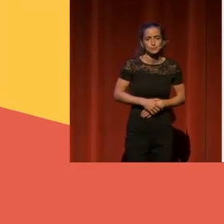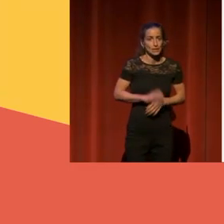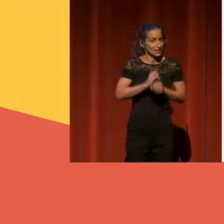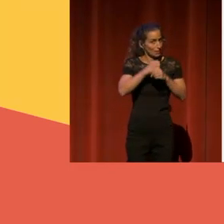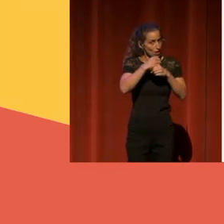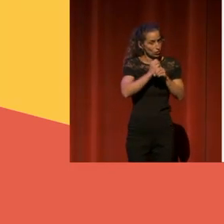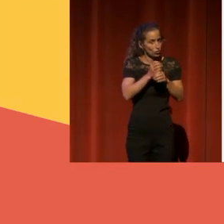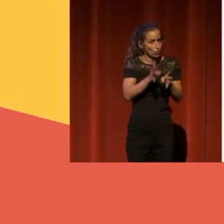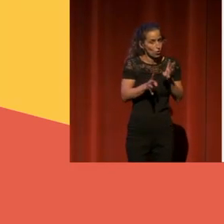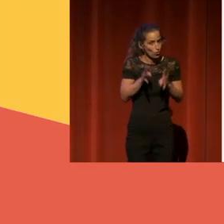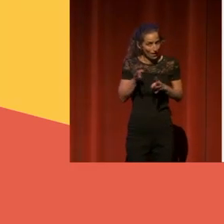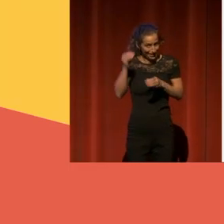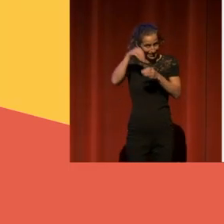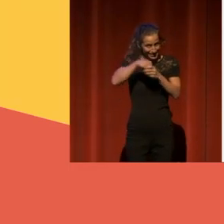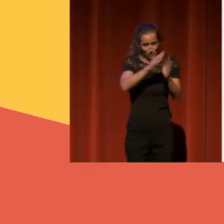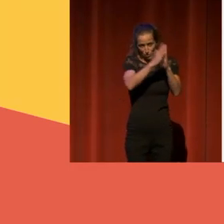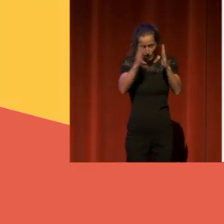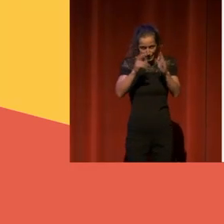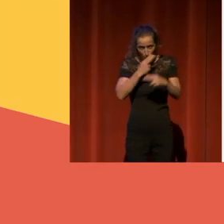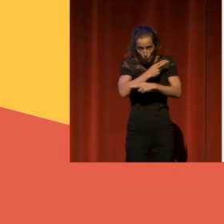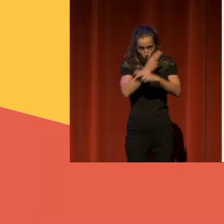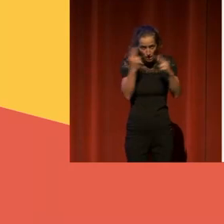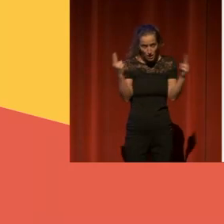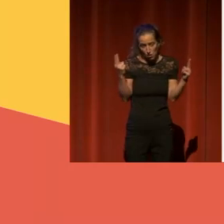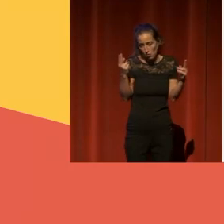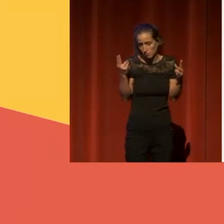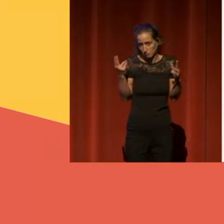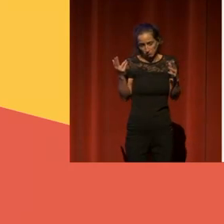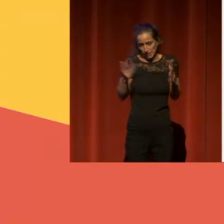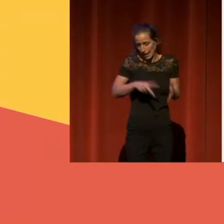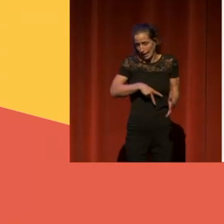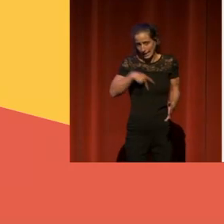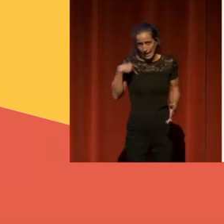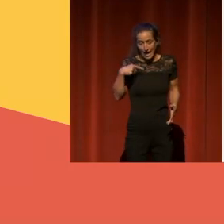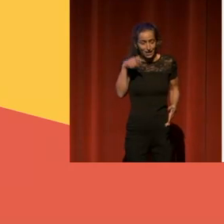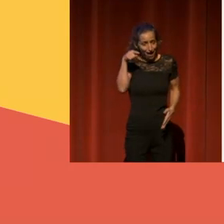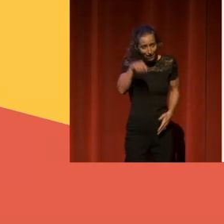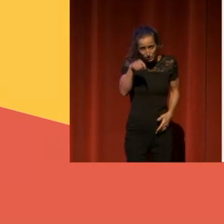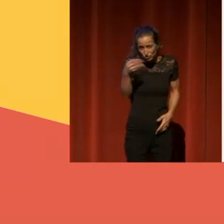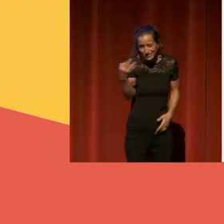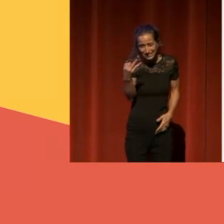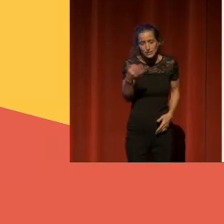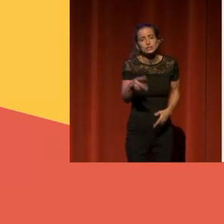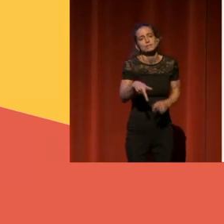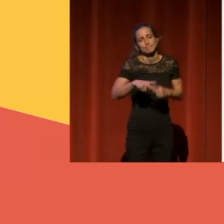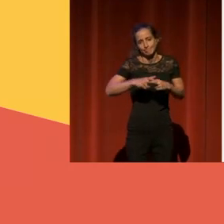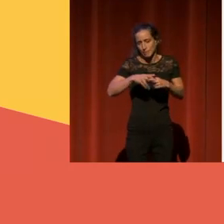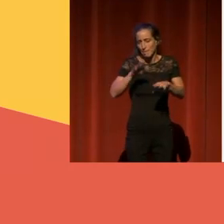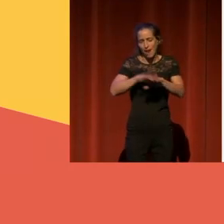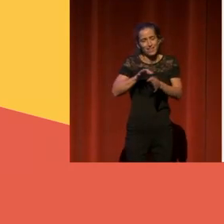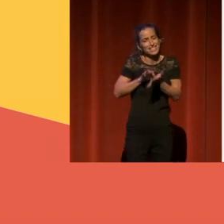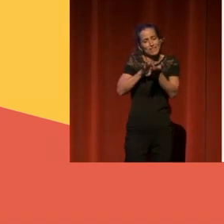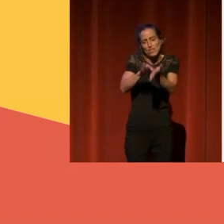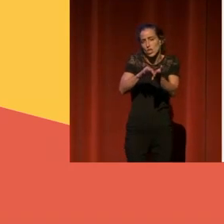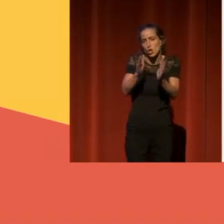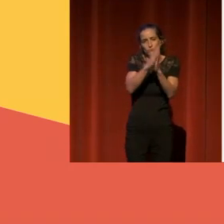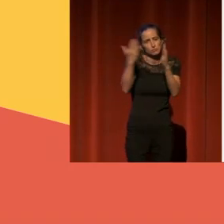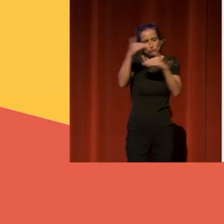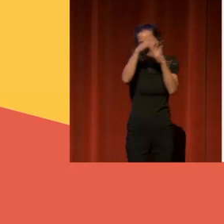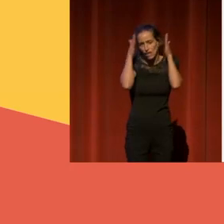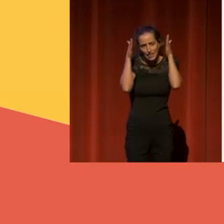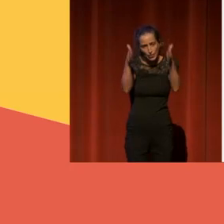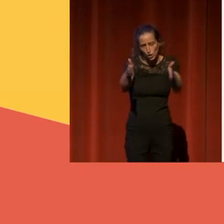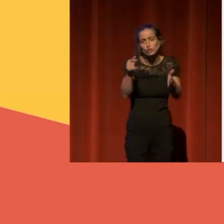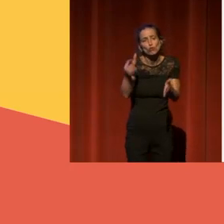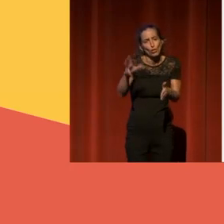de las bibliotecas públicas se constituyen, en términos generales, como herramientas al servicio de la innovación bibliotecaria y, por tanto, son útiles